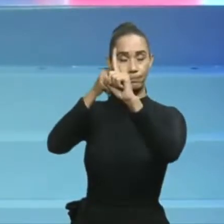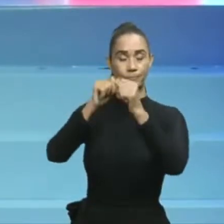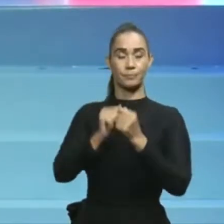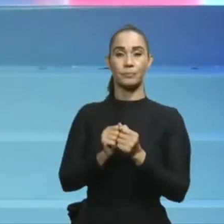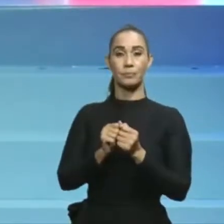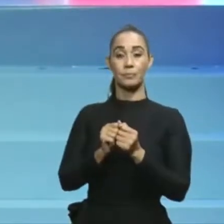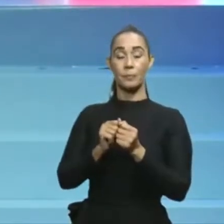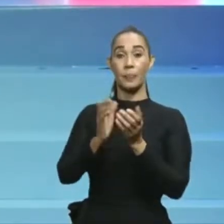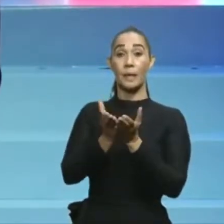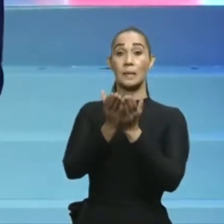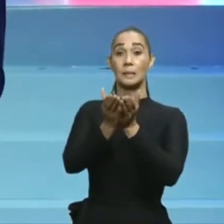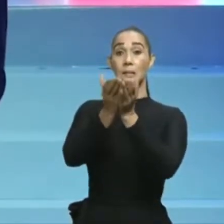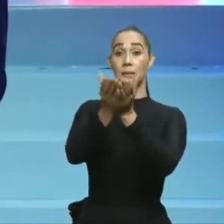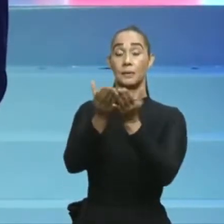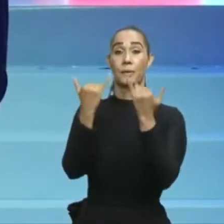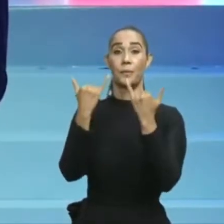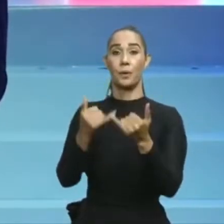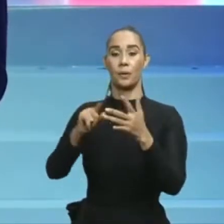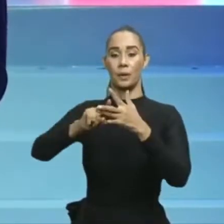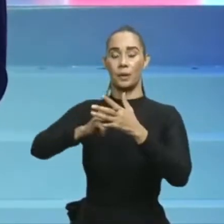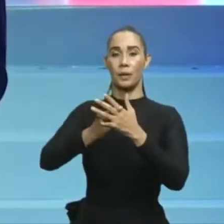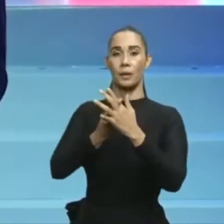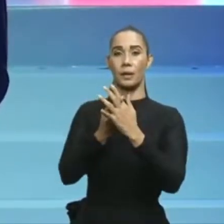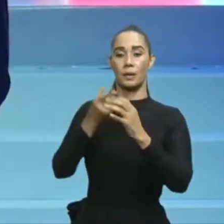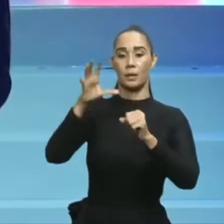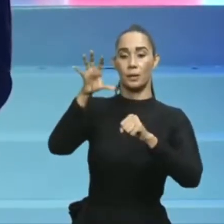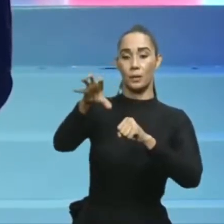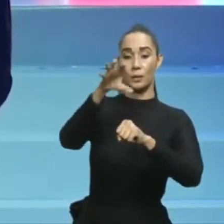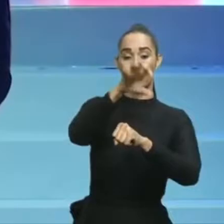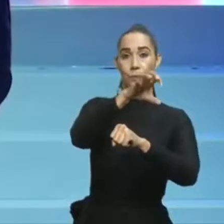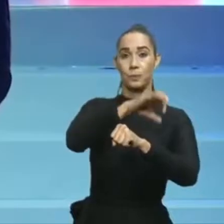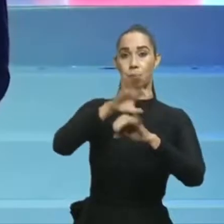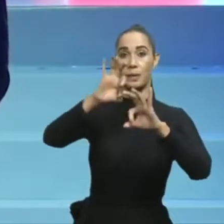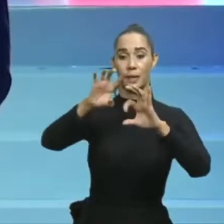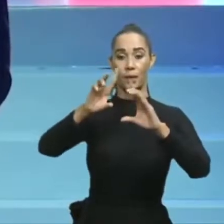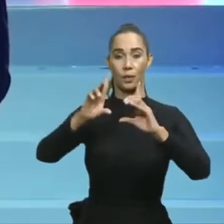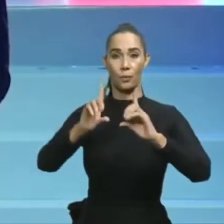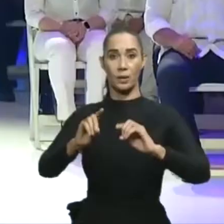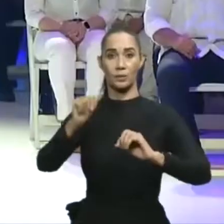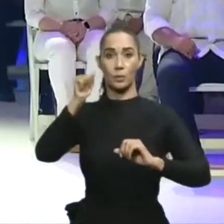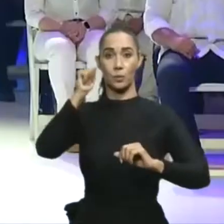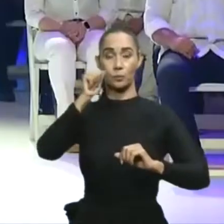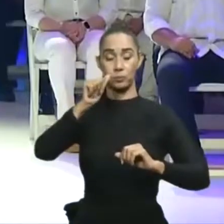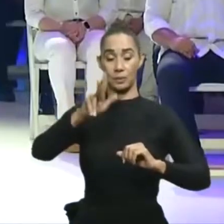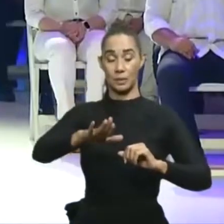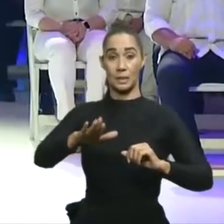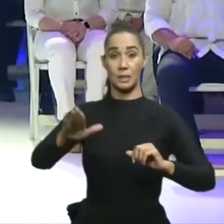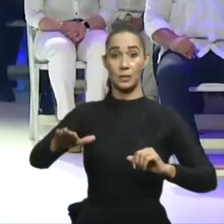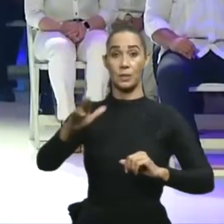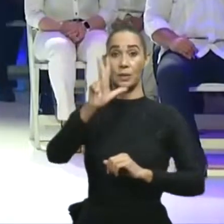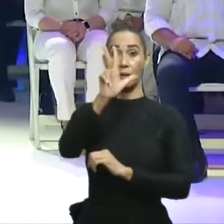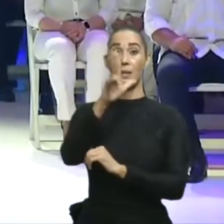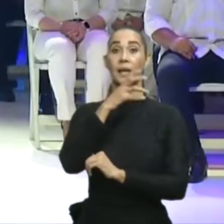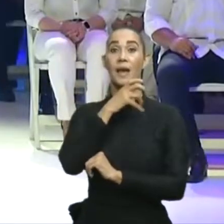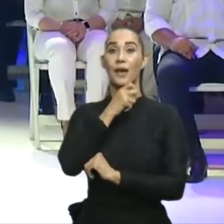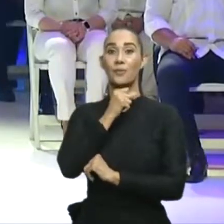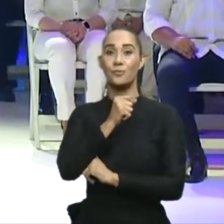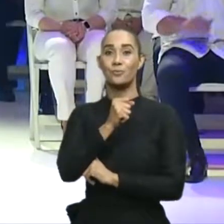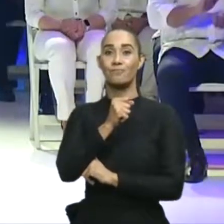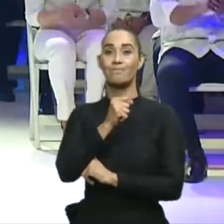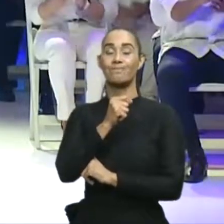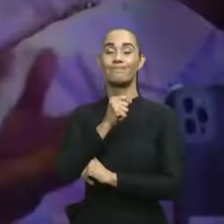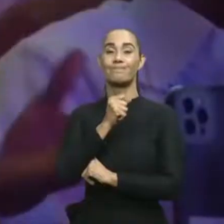de septiembre comenzaremos la expansión de la educación para los niños y niñas desde los 3 años por ello estamos